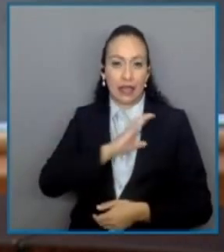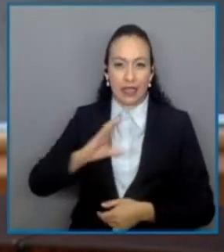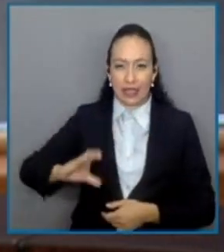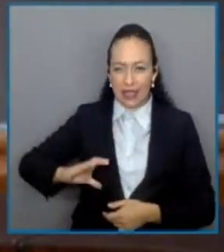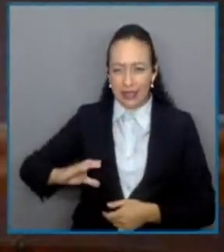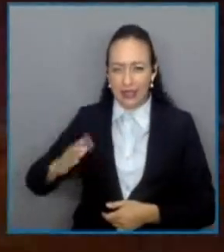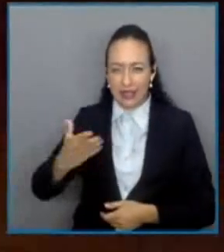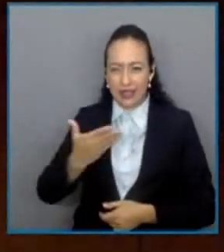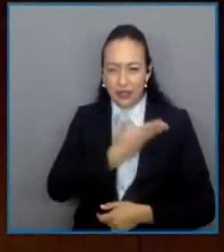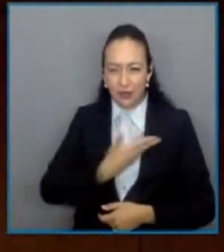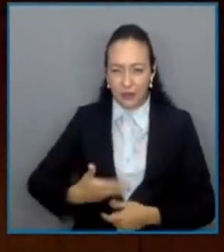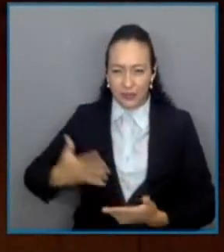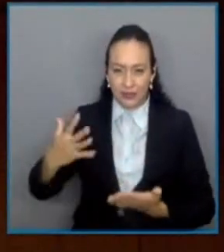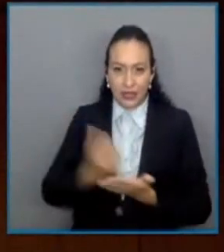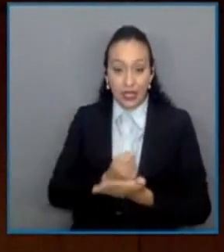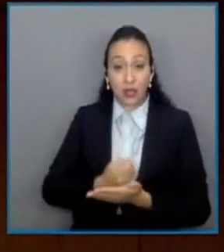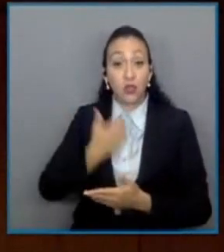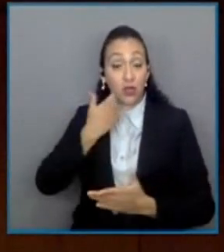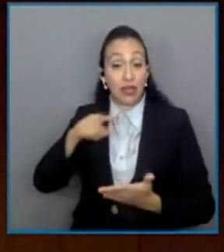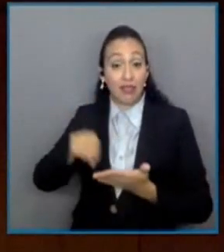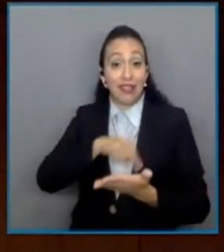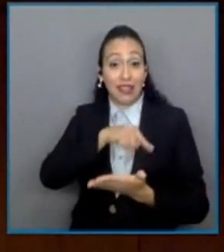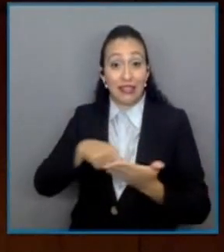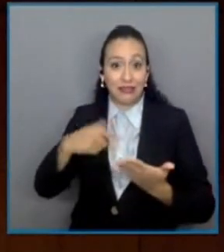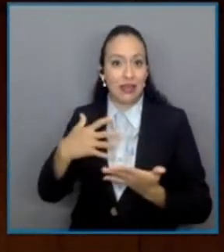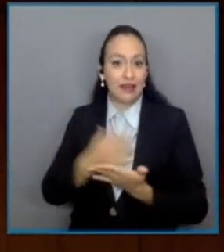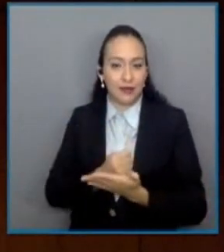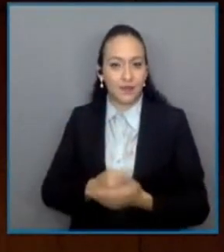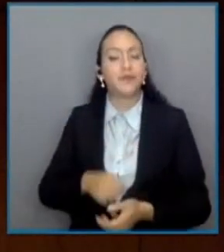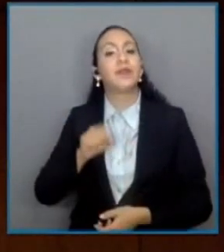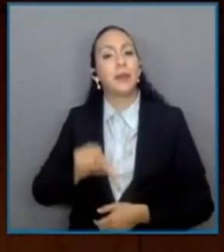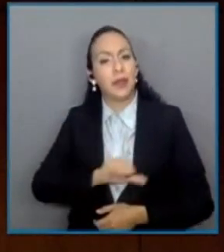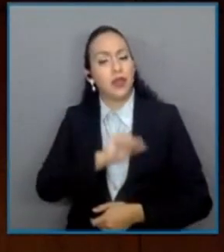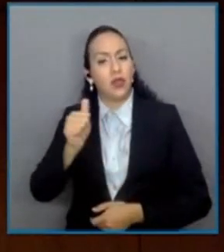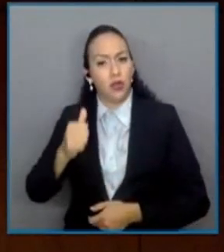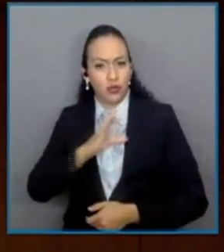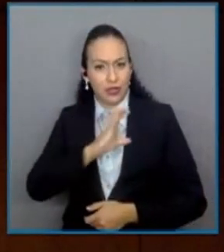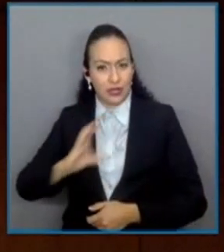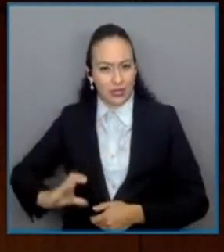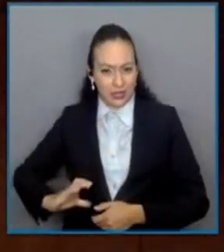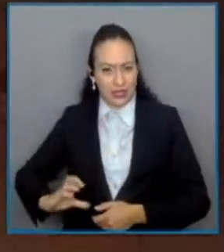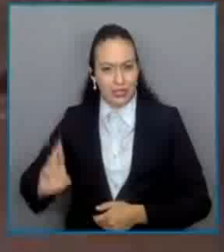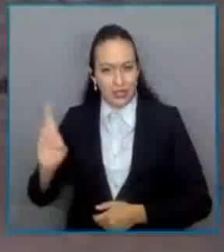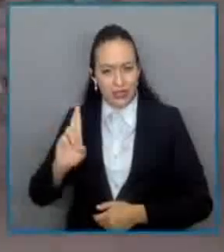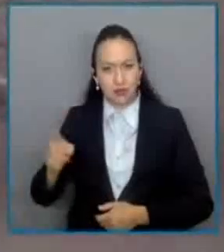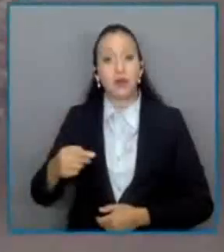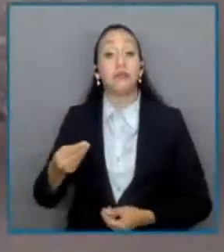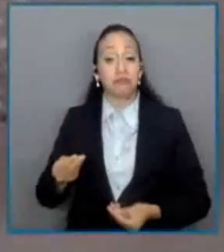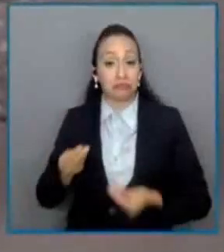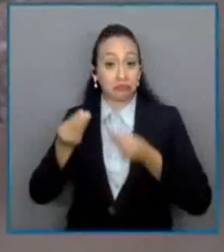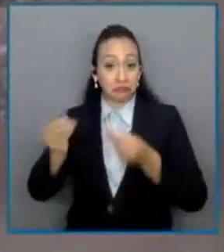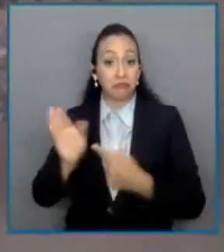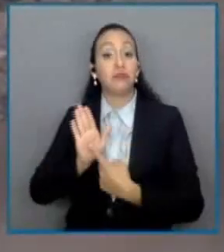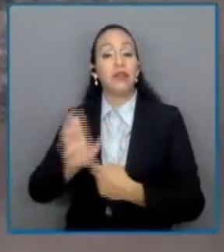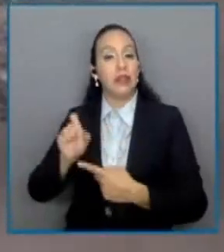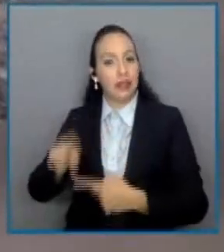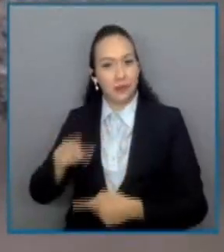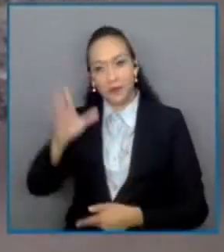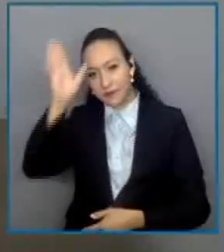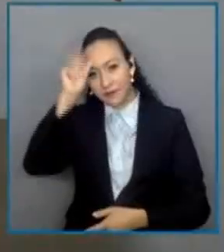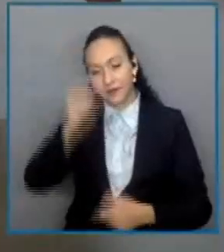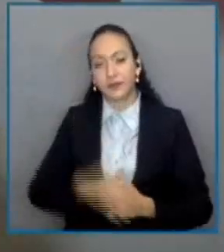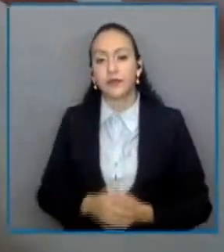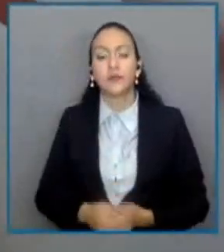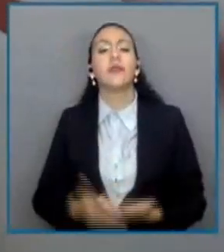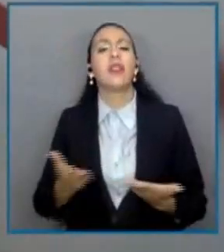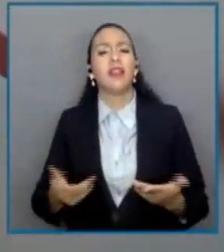de junio, así como el juicio ciudadano que presentó la candidata presidencial Xóchitl Gálvez Ruiz. Recursos en los que se argumenta que